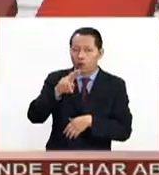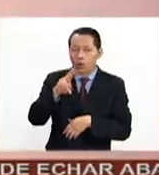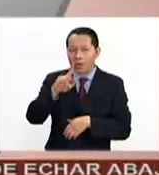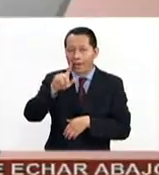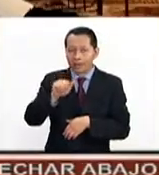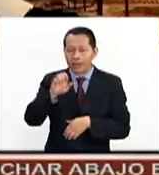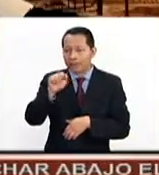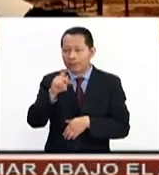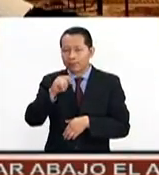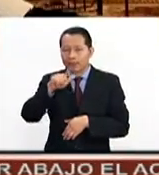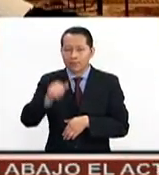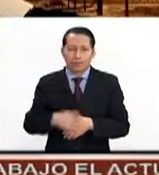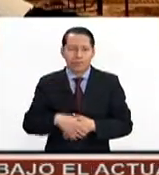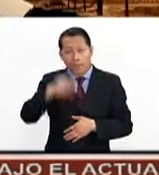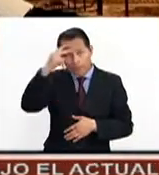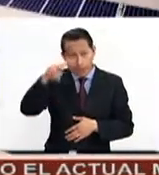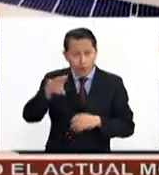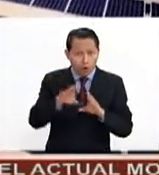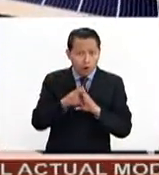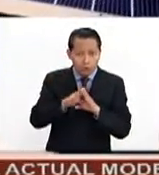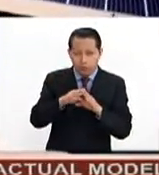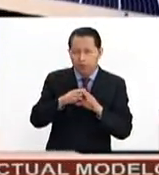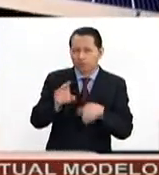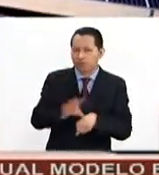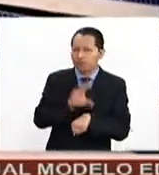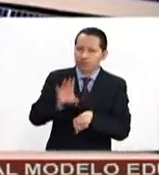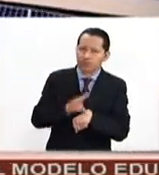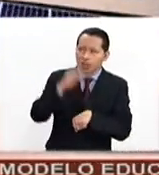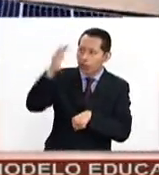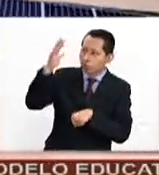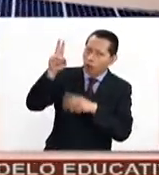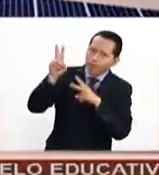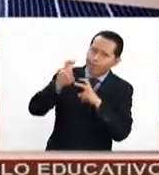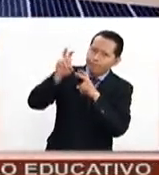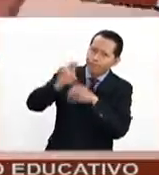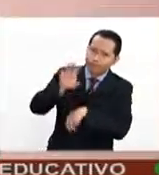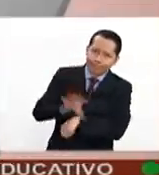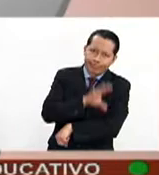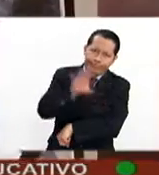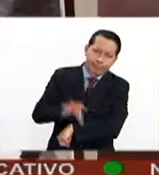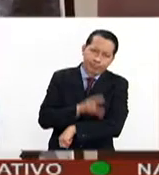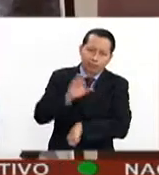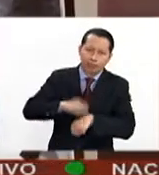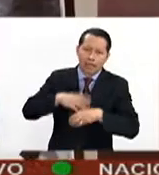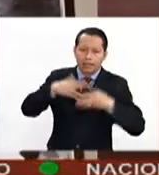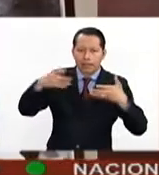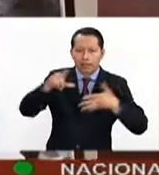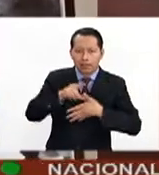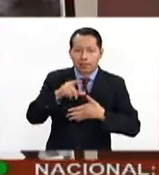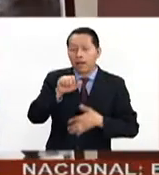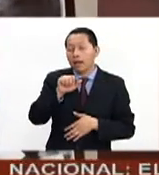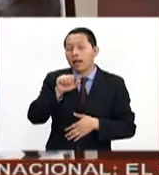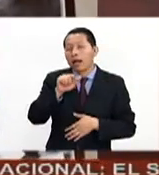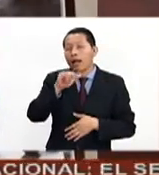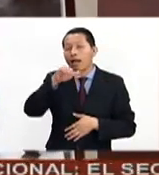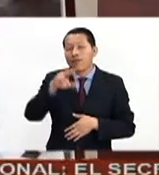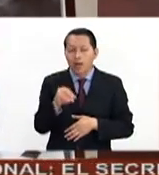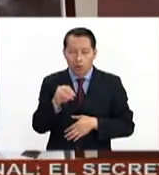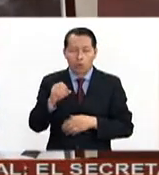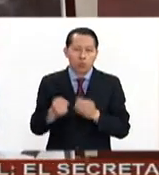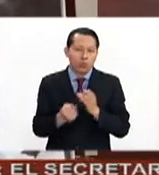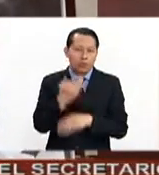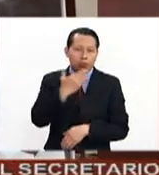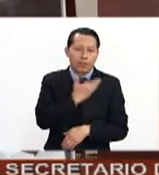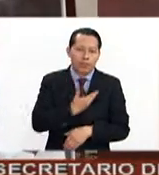Esparza. México tendrá la planta de energía solar más grande de América Latina. Álvaro Augusto Pérez Juárez es el